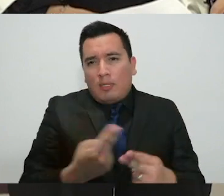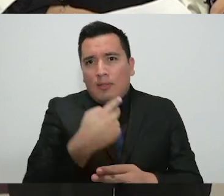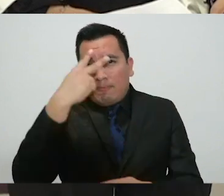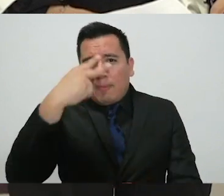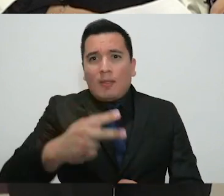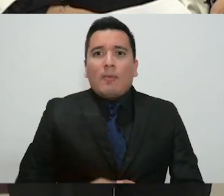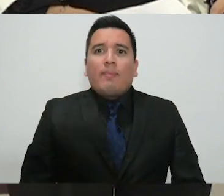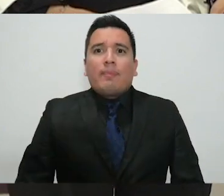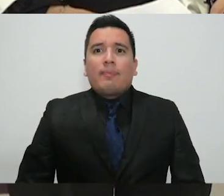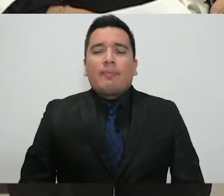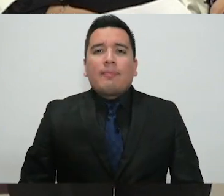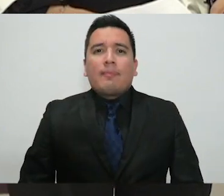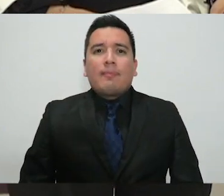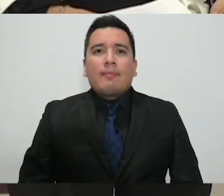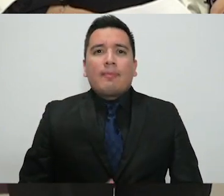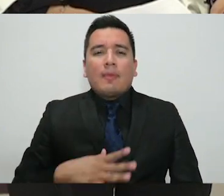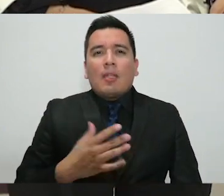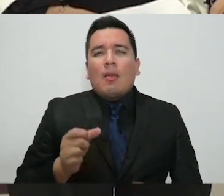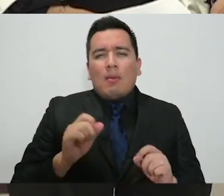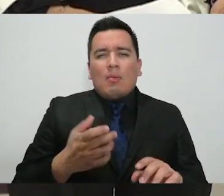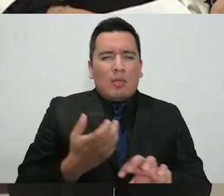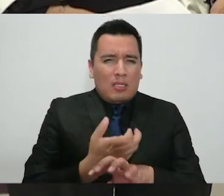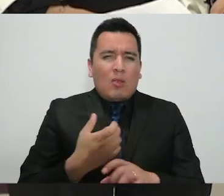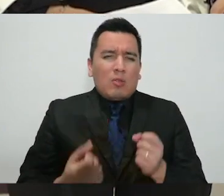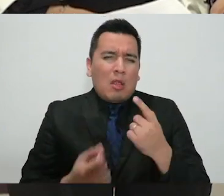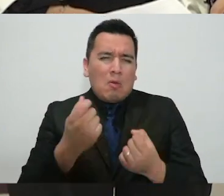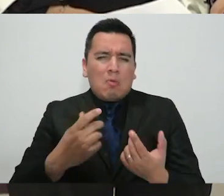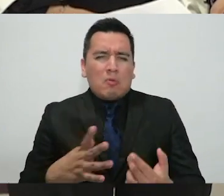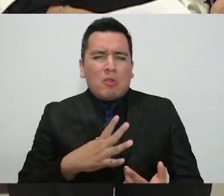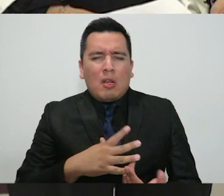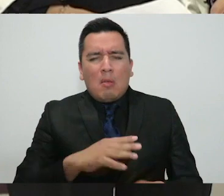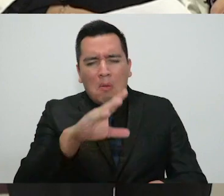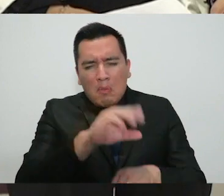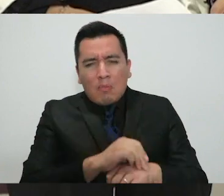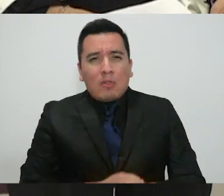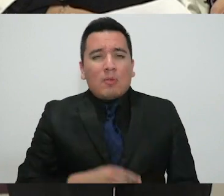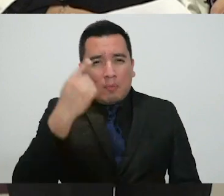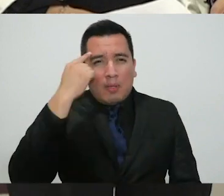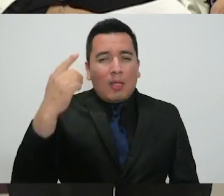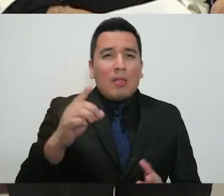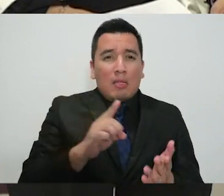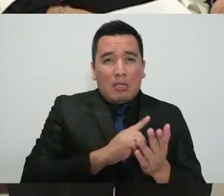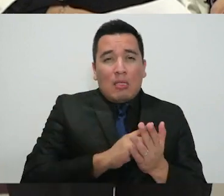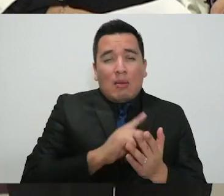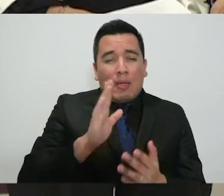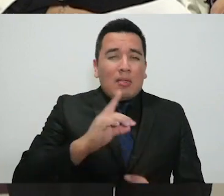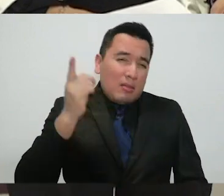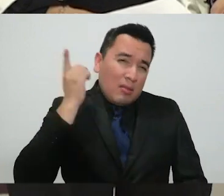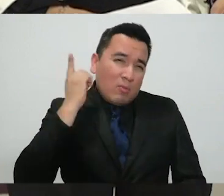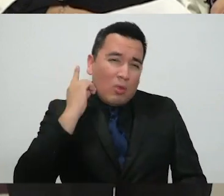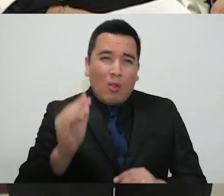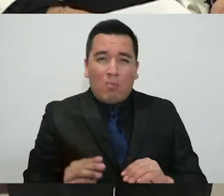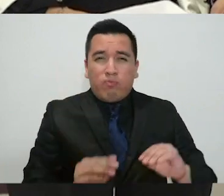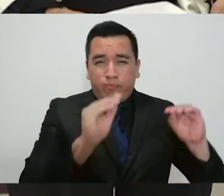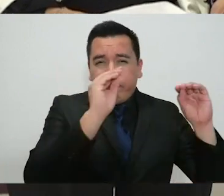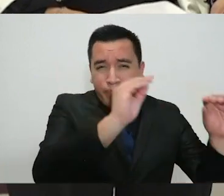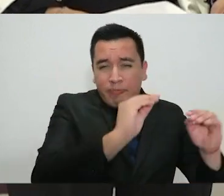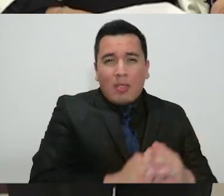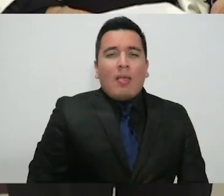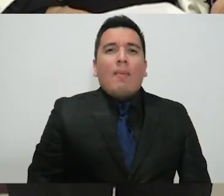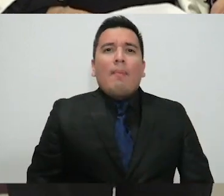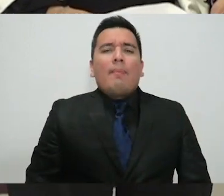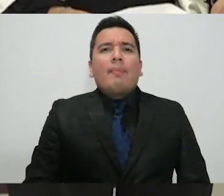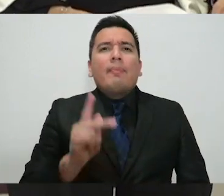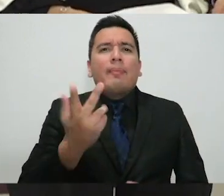los estados, algunos congresos han legislado para introducir esta figura del diputado migrante, pero ¿cuál es